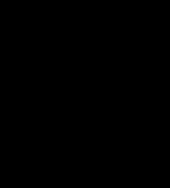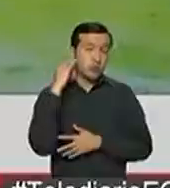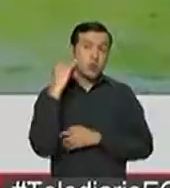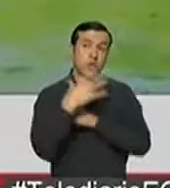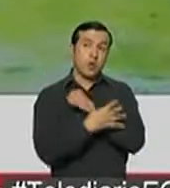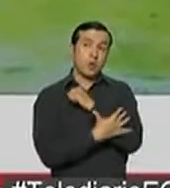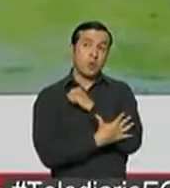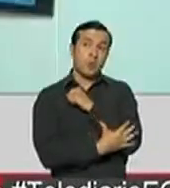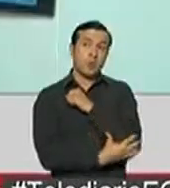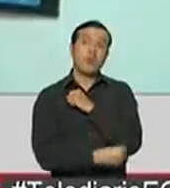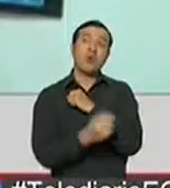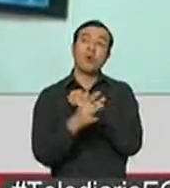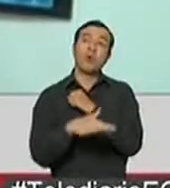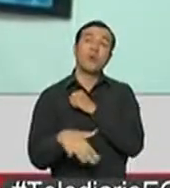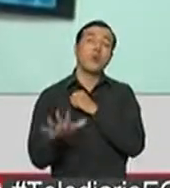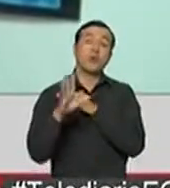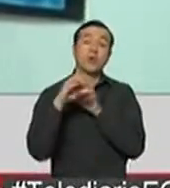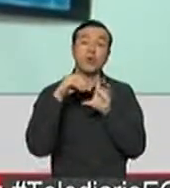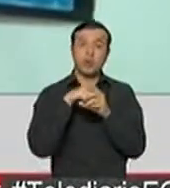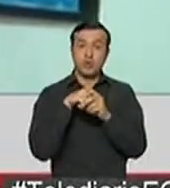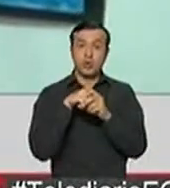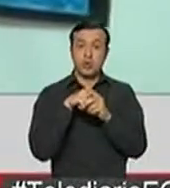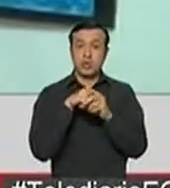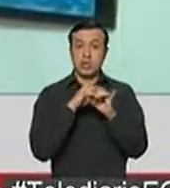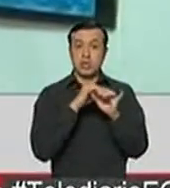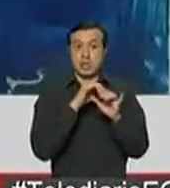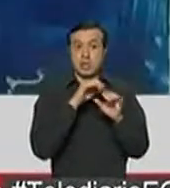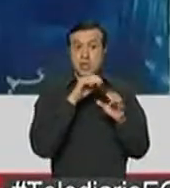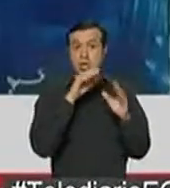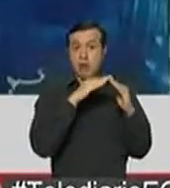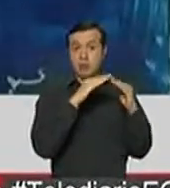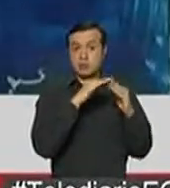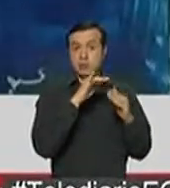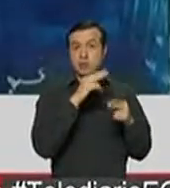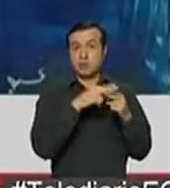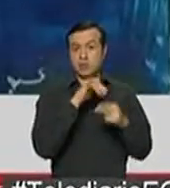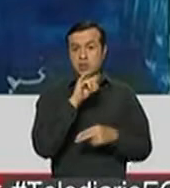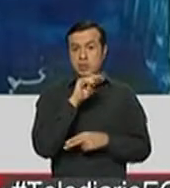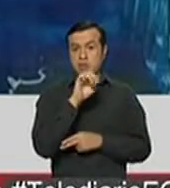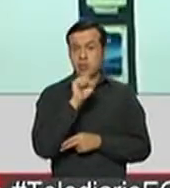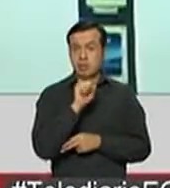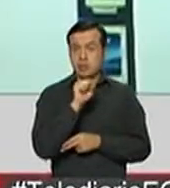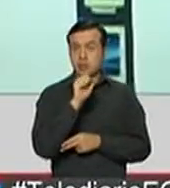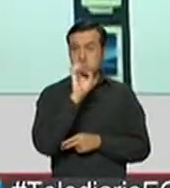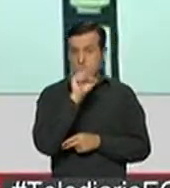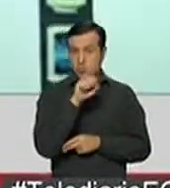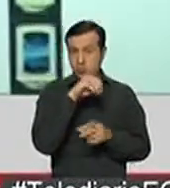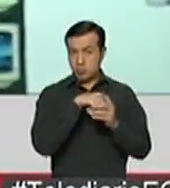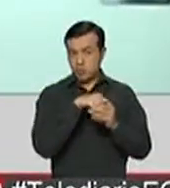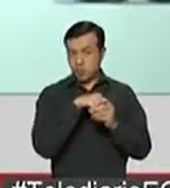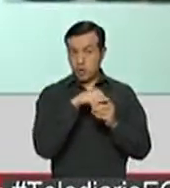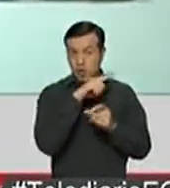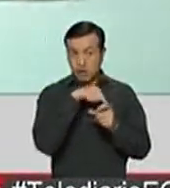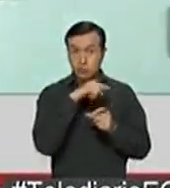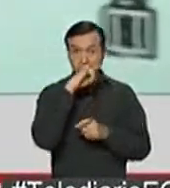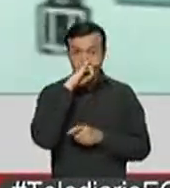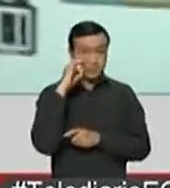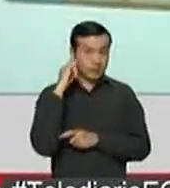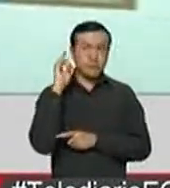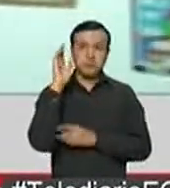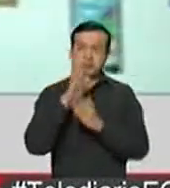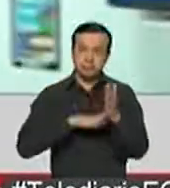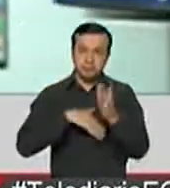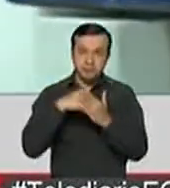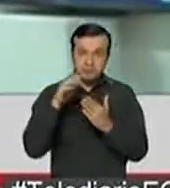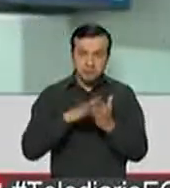escasos recursos del hogar Inés Chambers se exhiben en el Museo Municipal de Guayaquil. Durante los talleres, el artista plástico